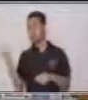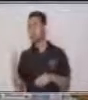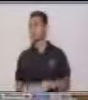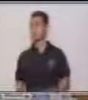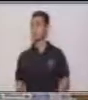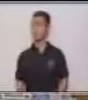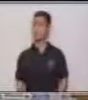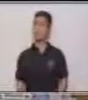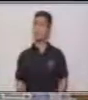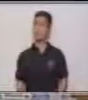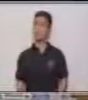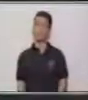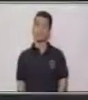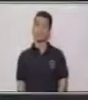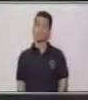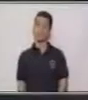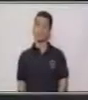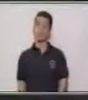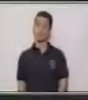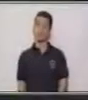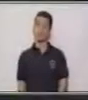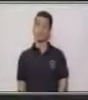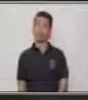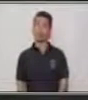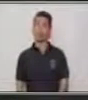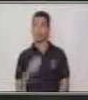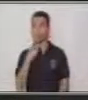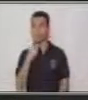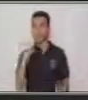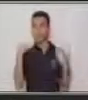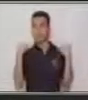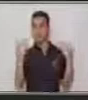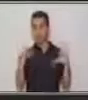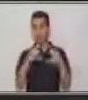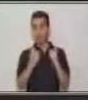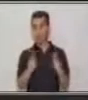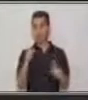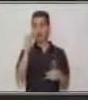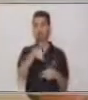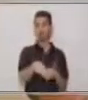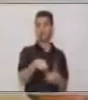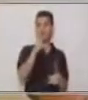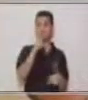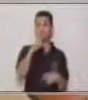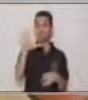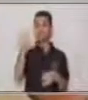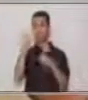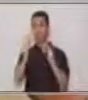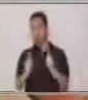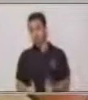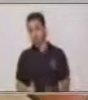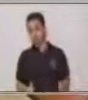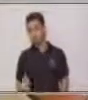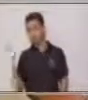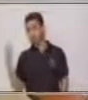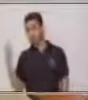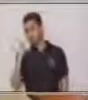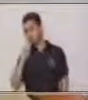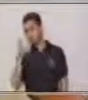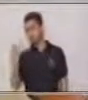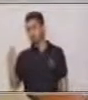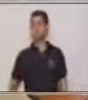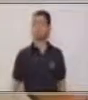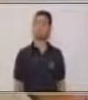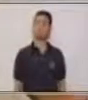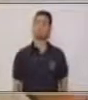cantidades. En un salón de clases hay 25 alumnos. Yo sé que hay 25 alumnos.